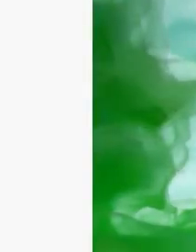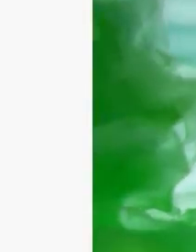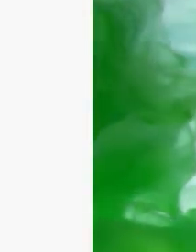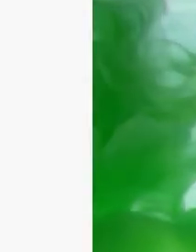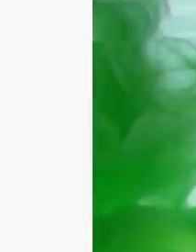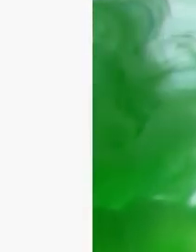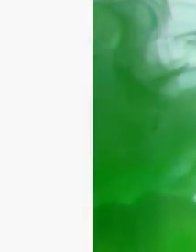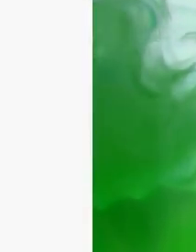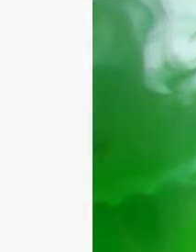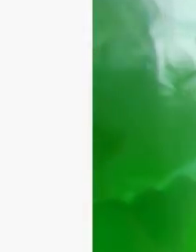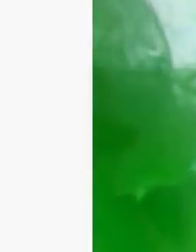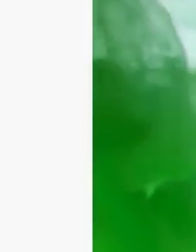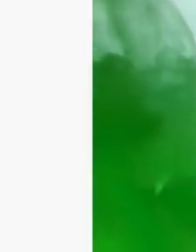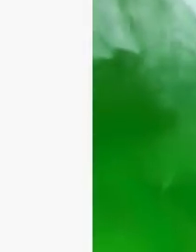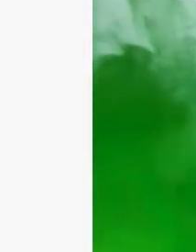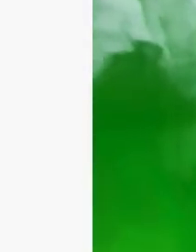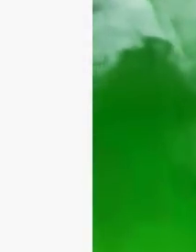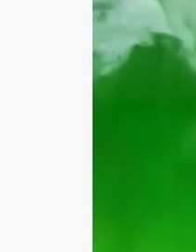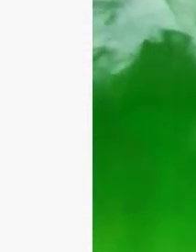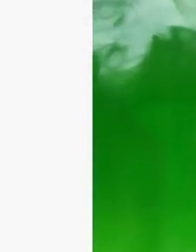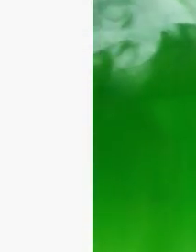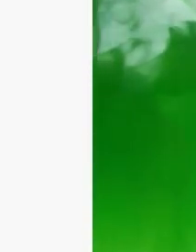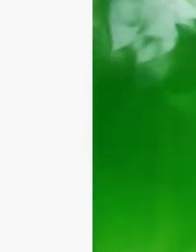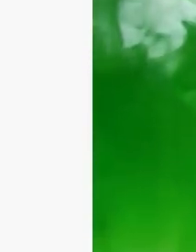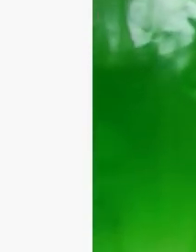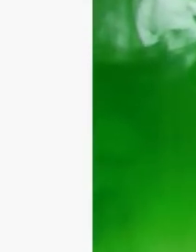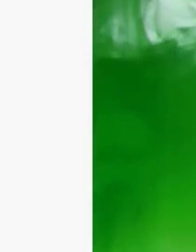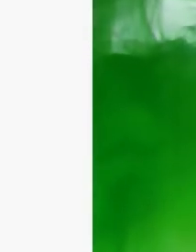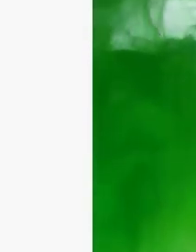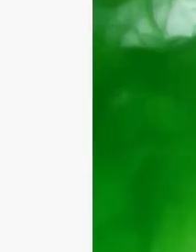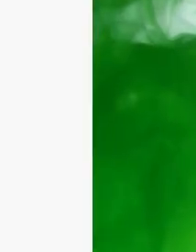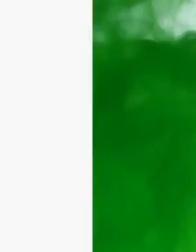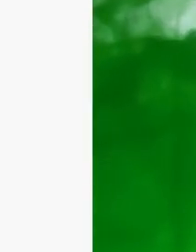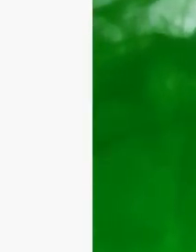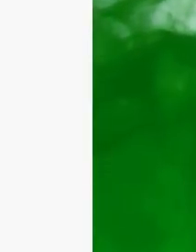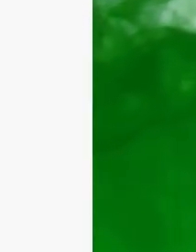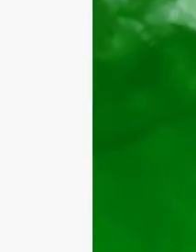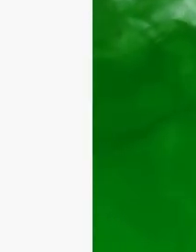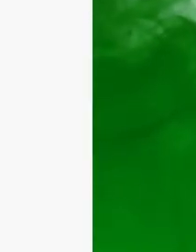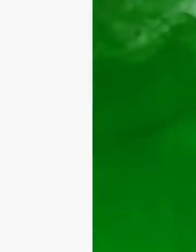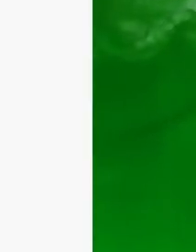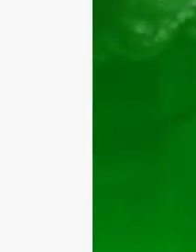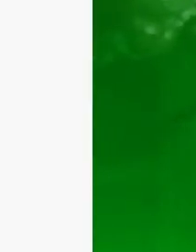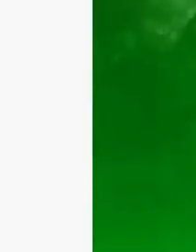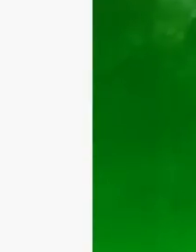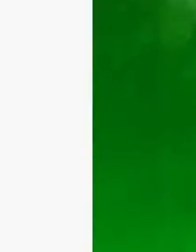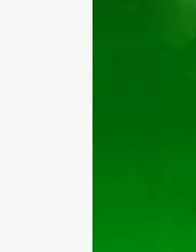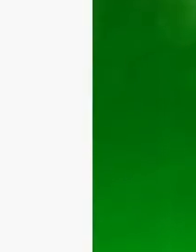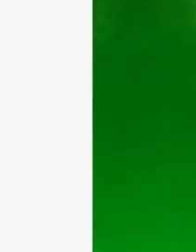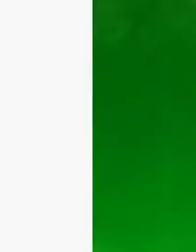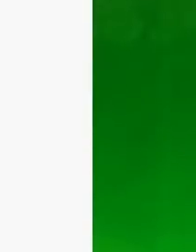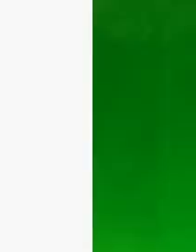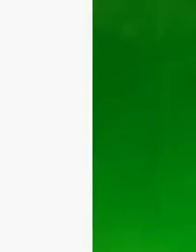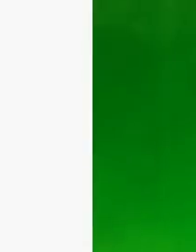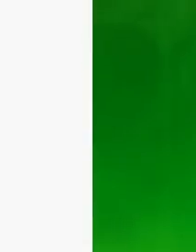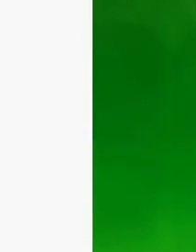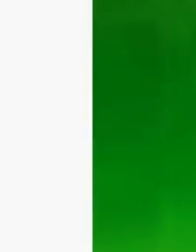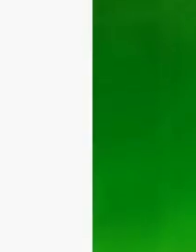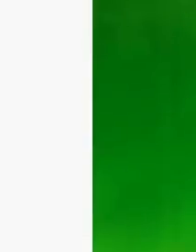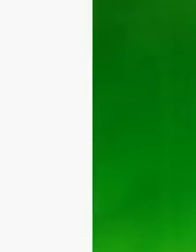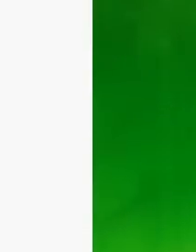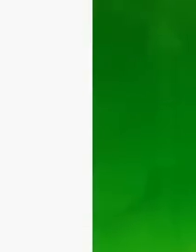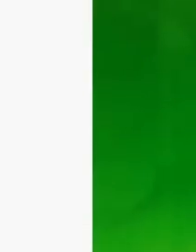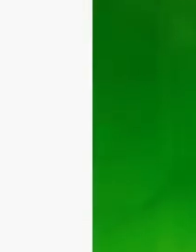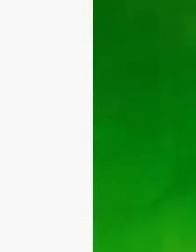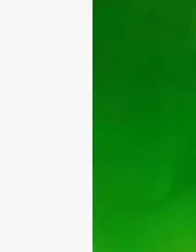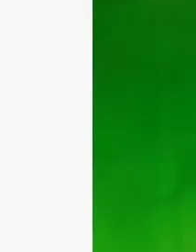Jeffrey Lichtman. Estos son los que están en México. Y fíjense, es interesante lo que dicen porque según, ya ven que el día de ayer, el más